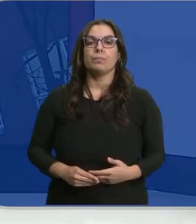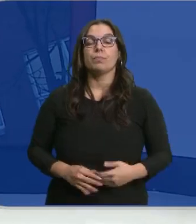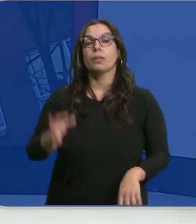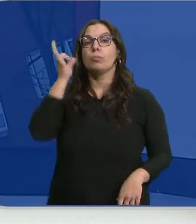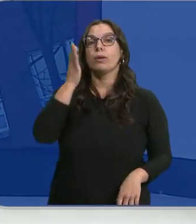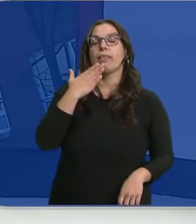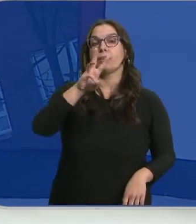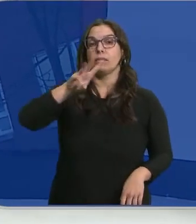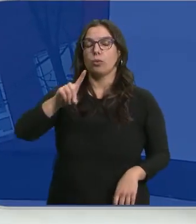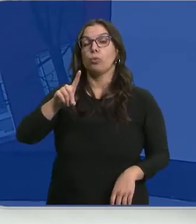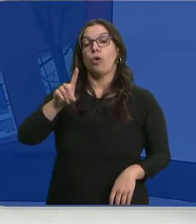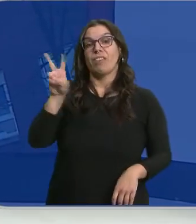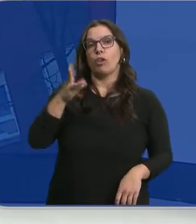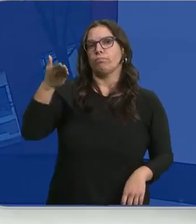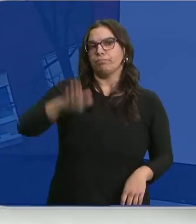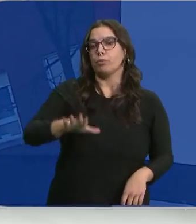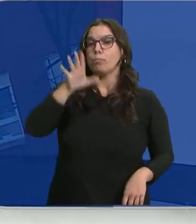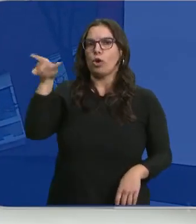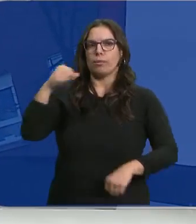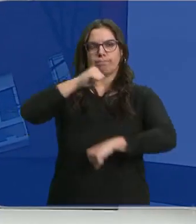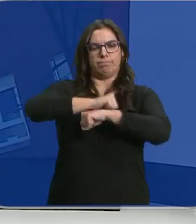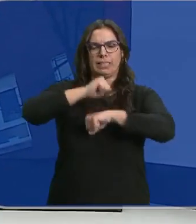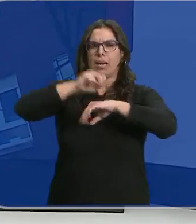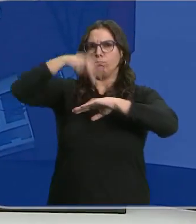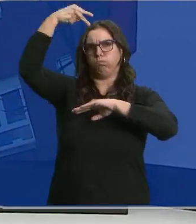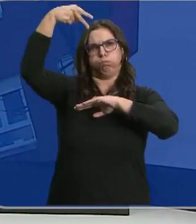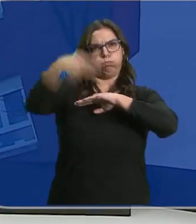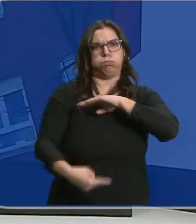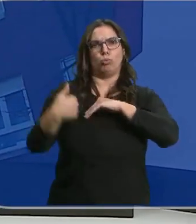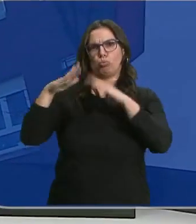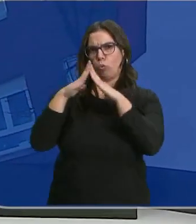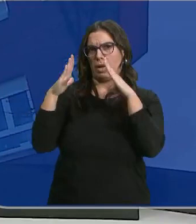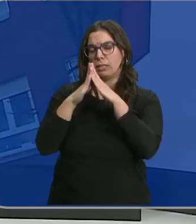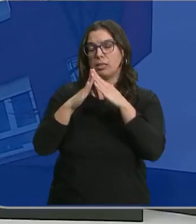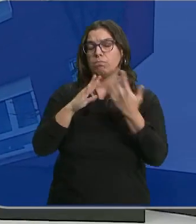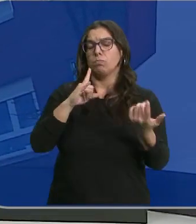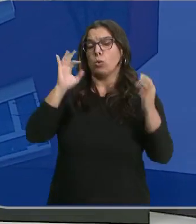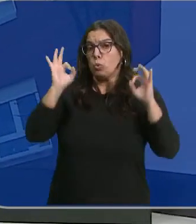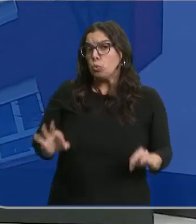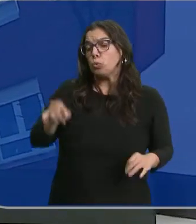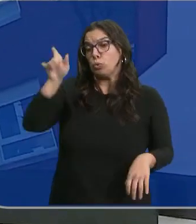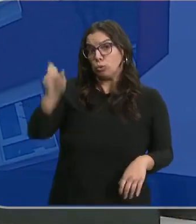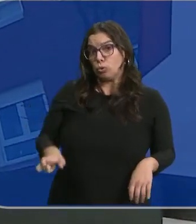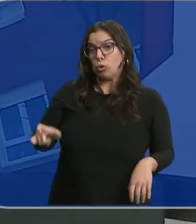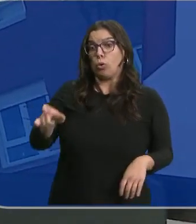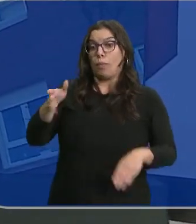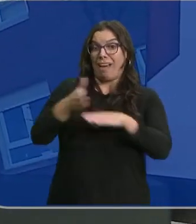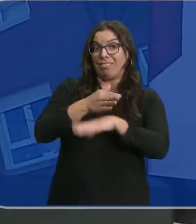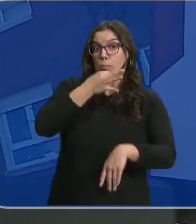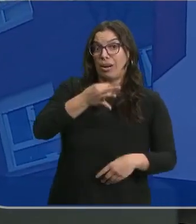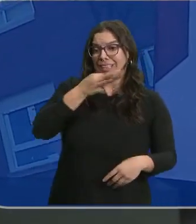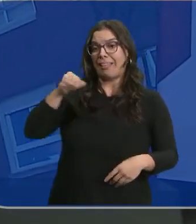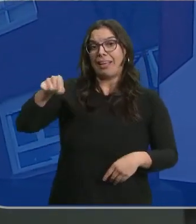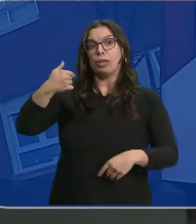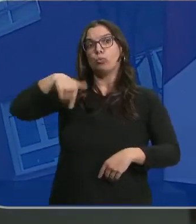Una mujer de 31 años ha muerto en Valladolid después de precipitarse al vacío desde la ventana de su casa. Se da la circunstancia de que esa misma tarde discutió